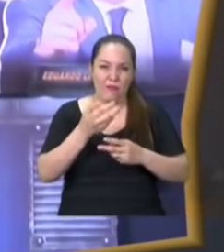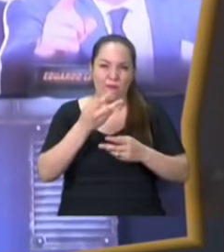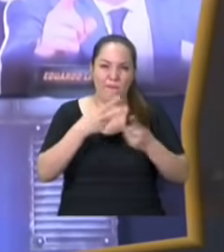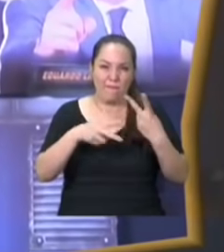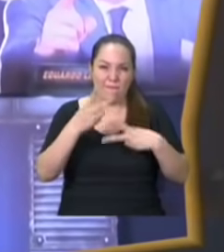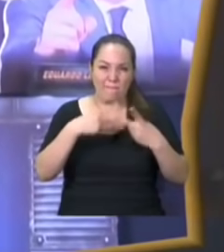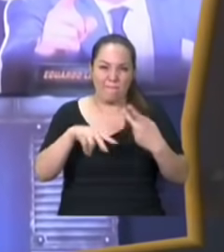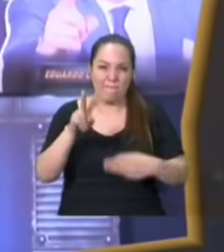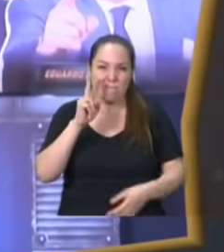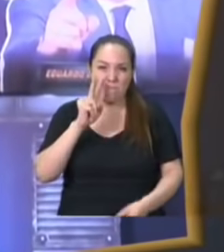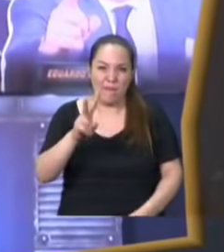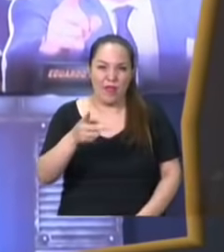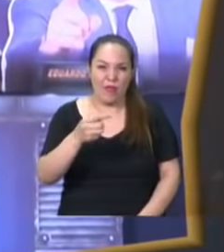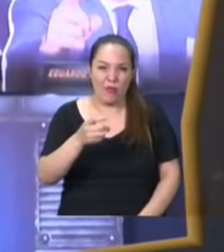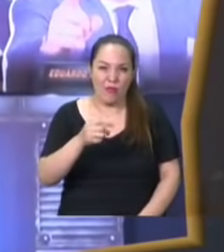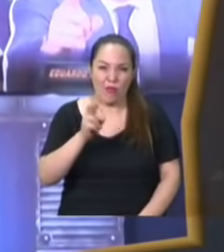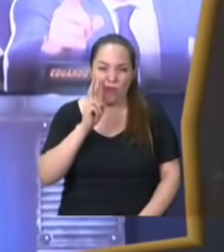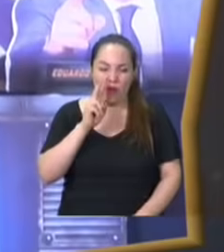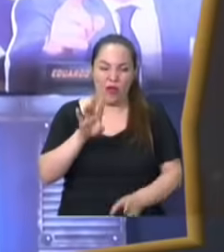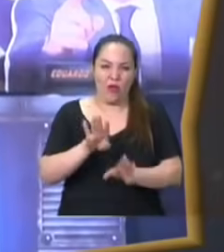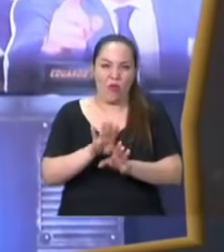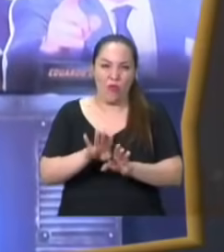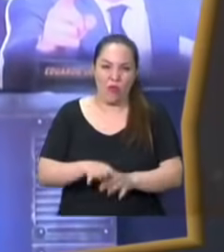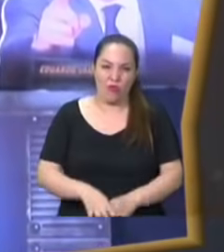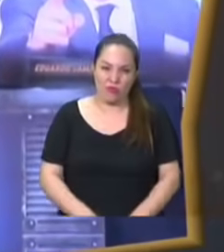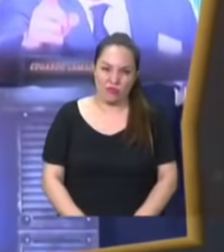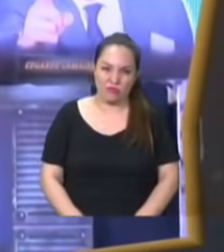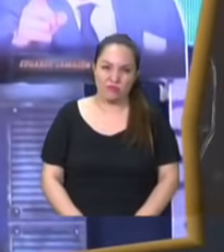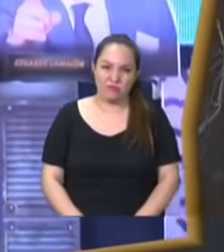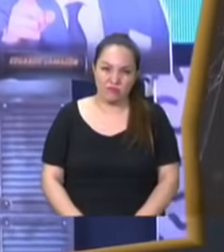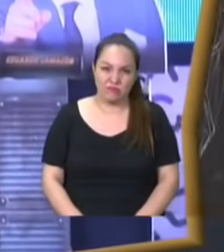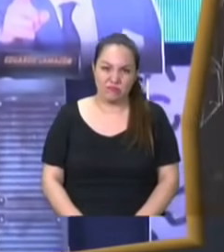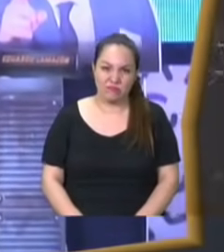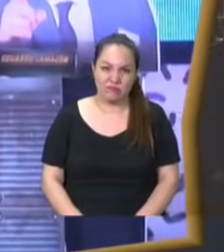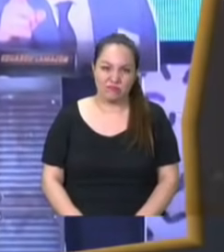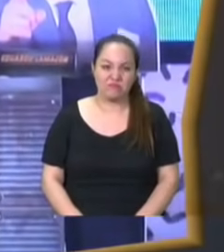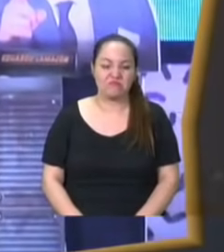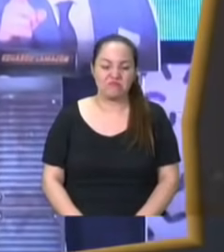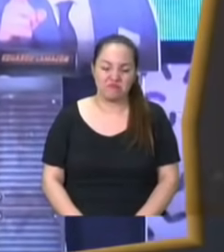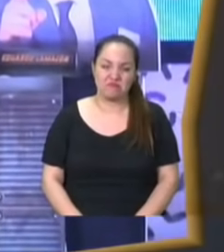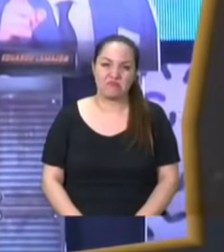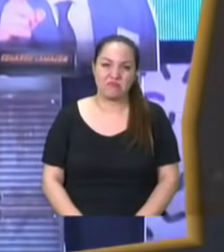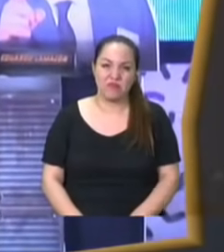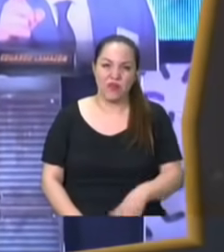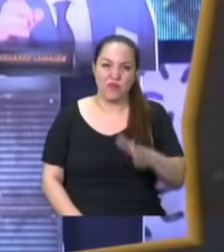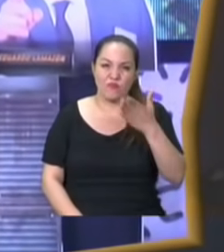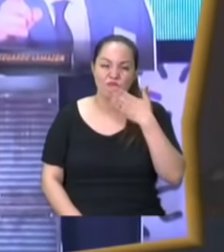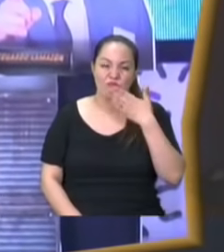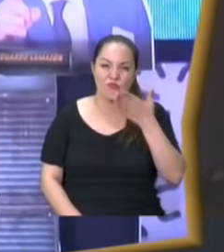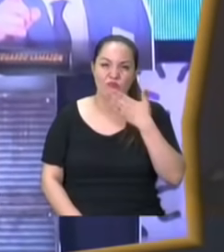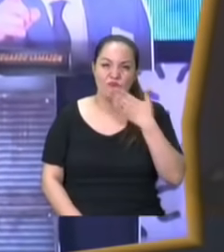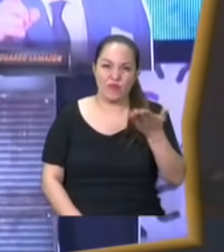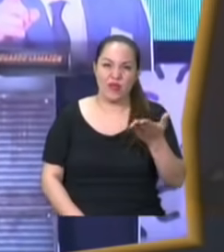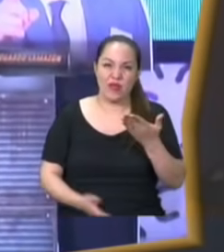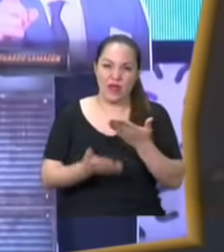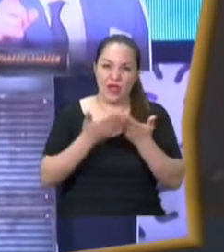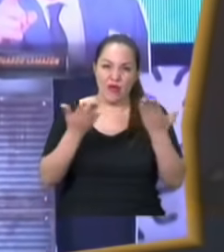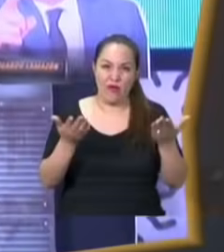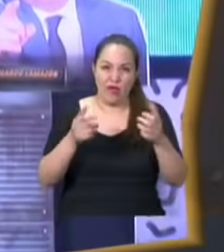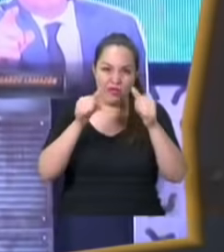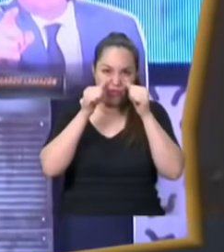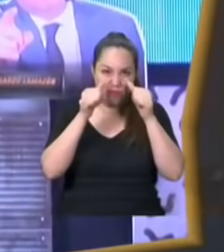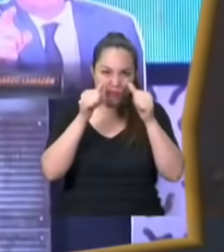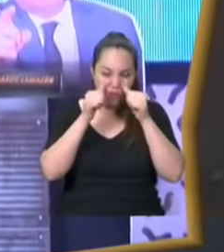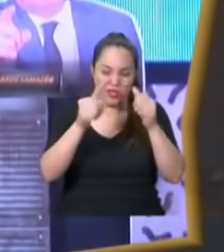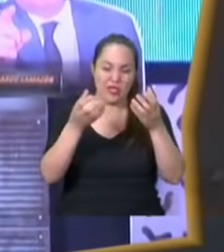Como que agarraron para otro lado, quién sabe qué iban a hacer. Muy bien, pues estamos pendientes de este desenlace.